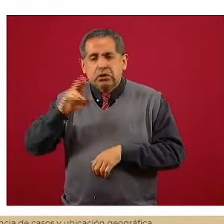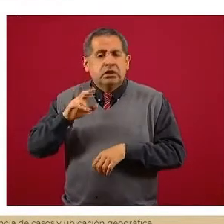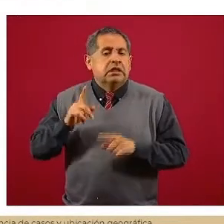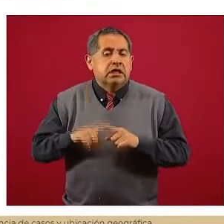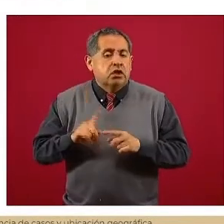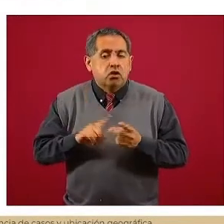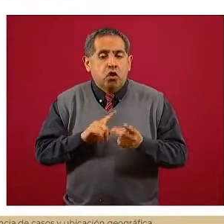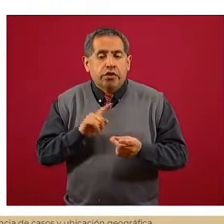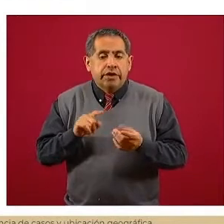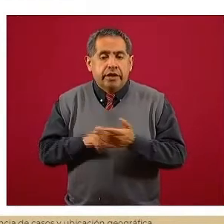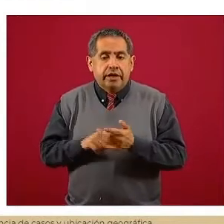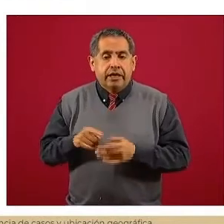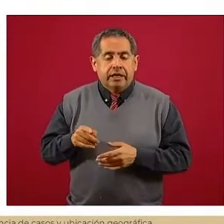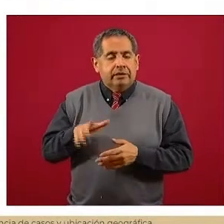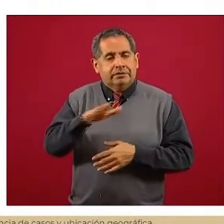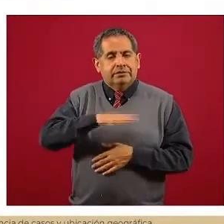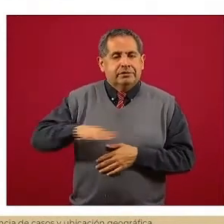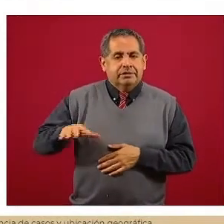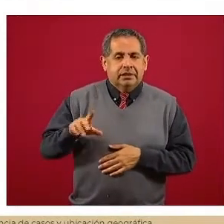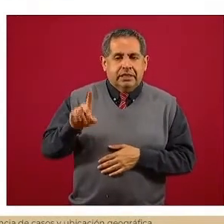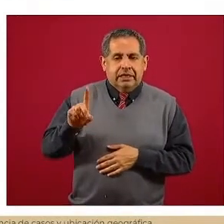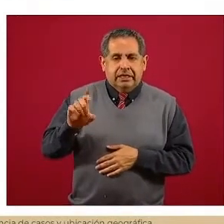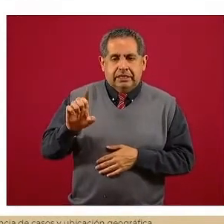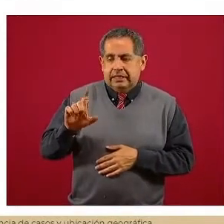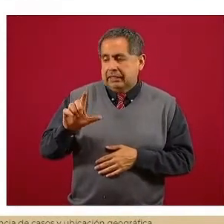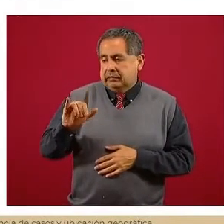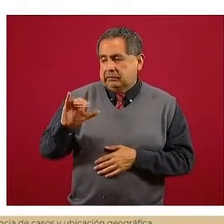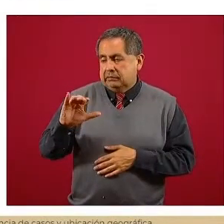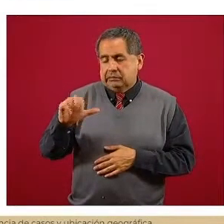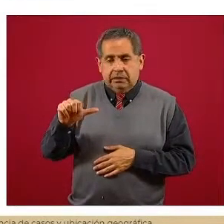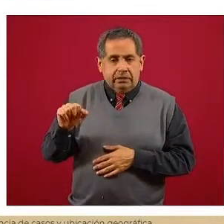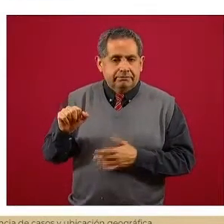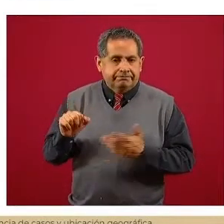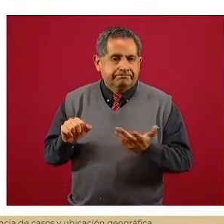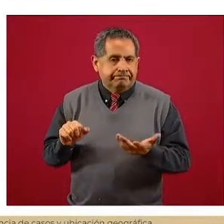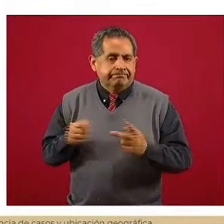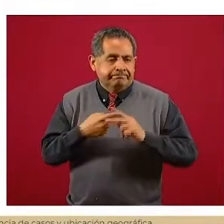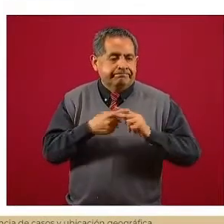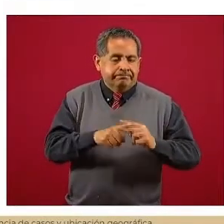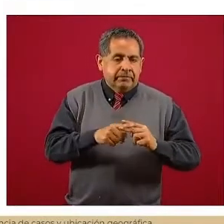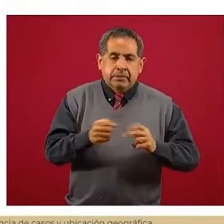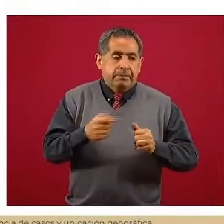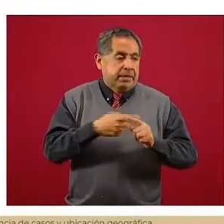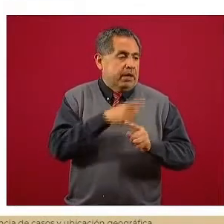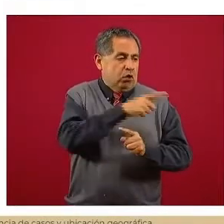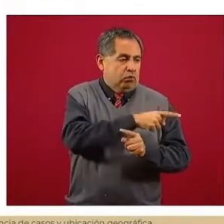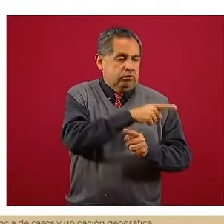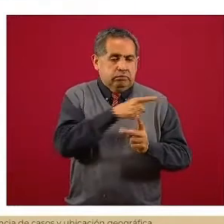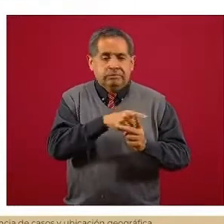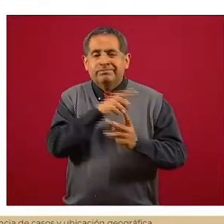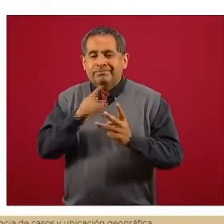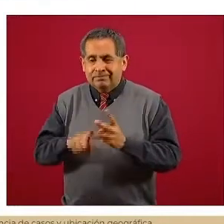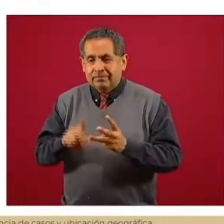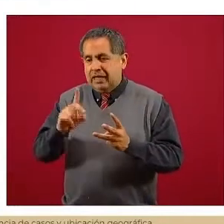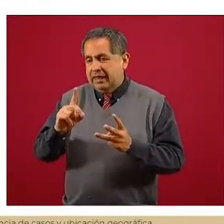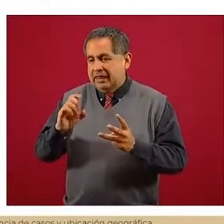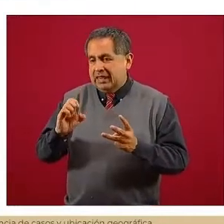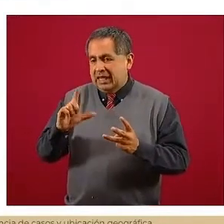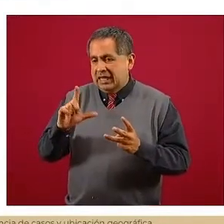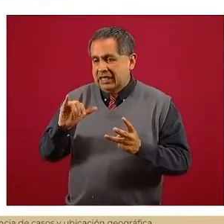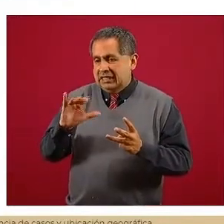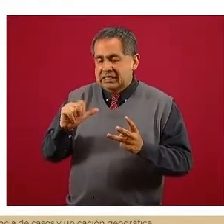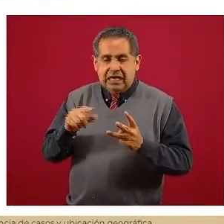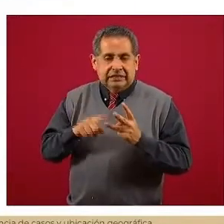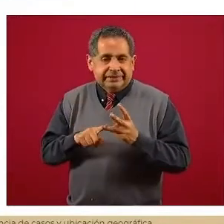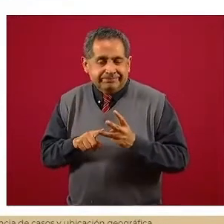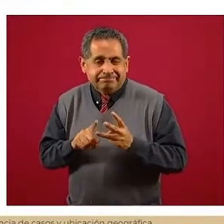da precisamente Delicias. Delicias es el que inicia un poco después de los primeros que acabamos de mencionar, a partir de la semana 22, y